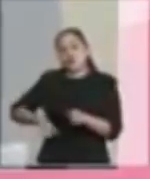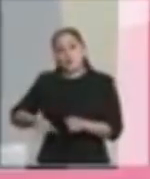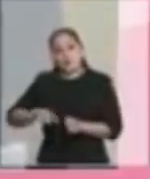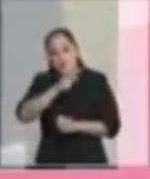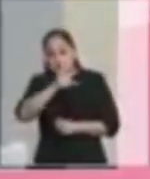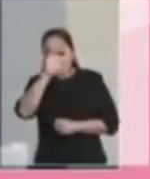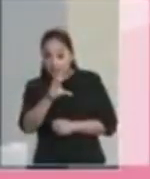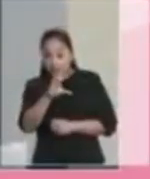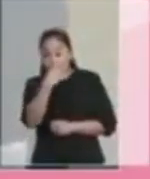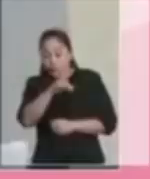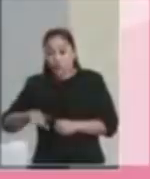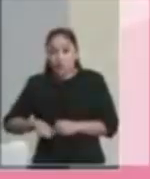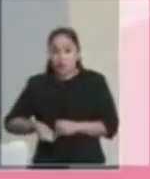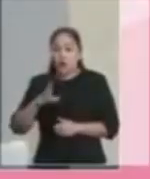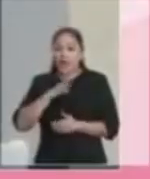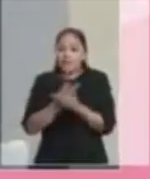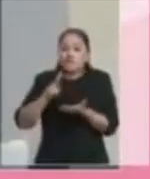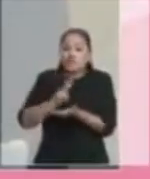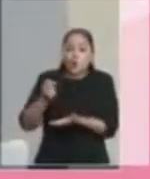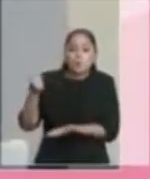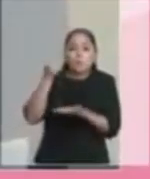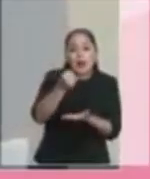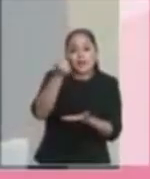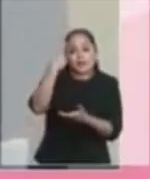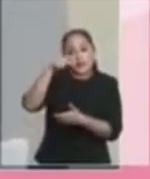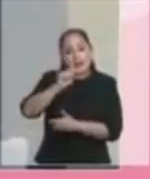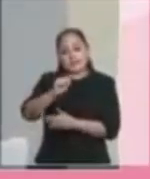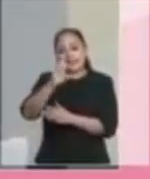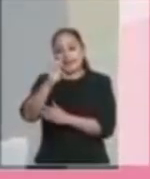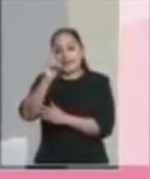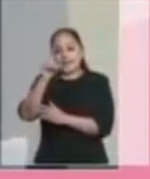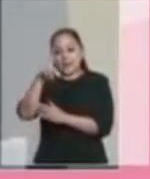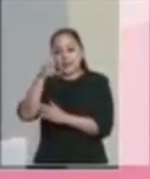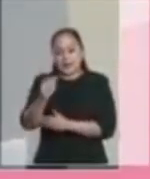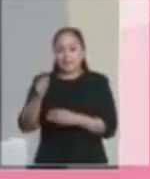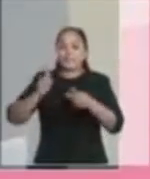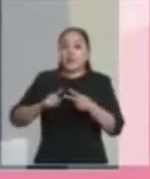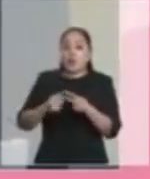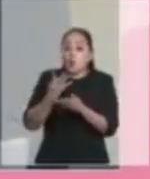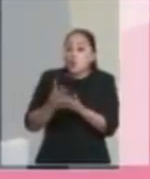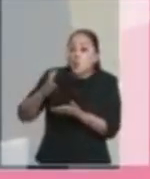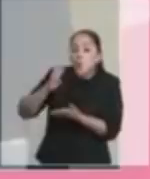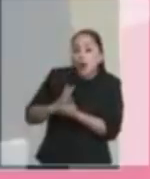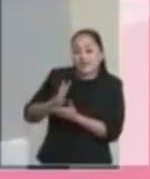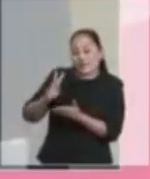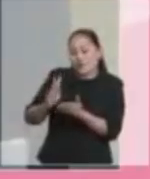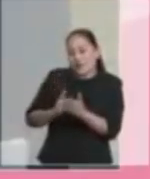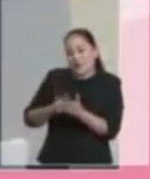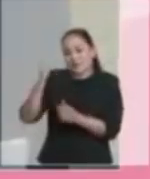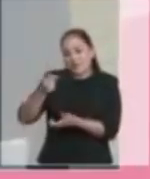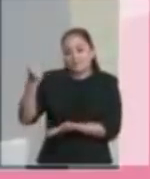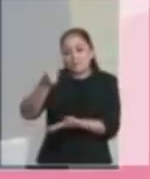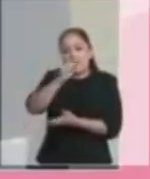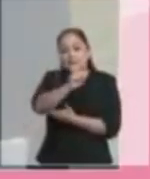gobierno de Felipe Calderón, se duplicó el presupuesto de la Secretaría de la Defensa Nacional, se cuadriplicó el de la Secretaría de Seguridad Pública y, sin